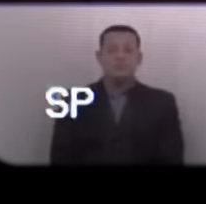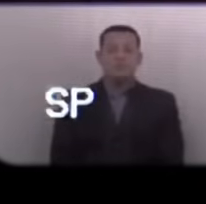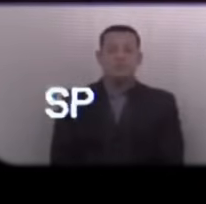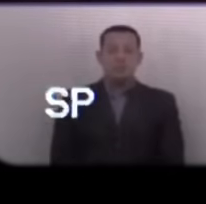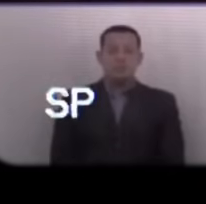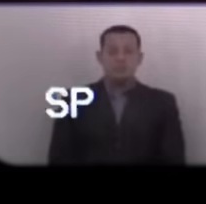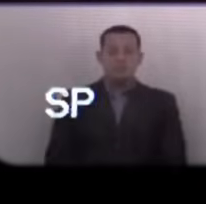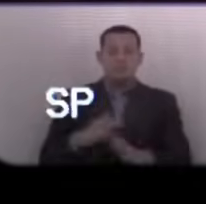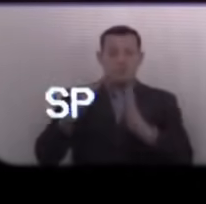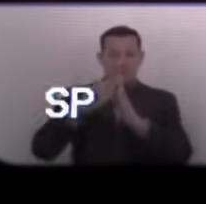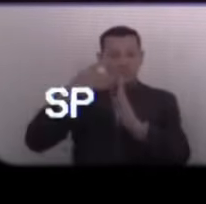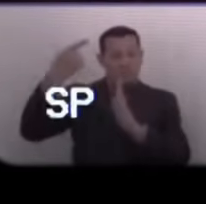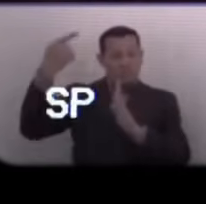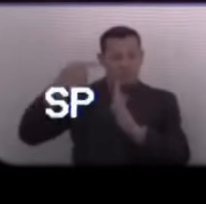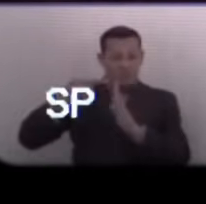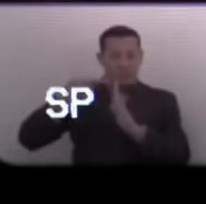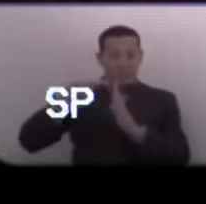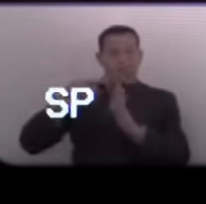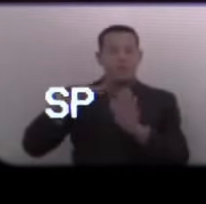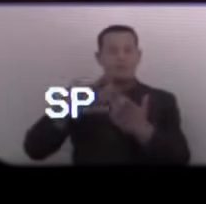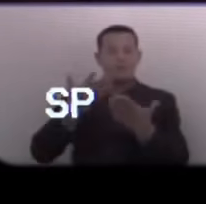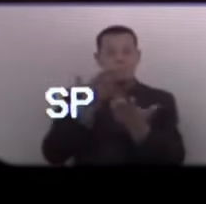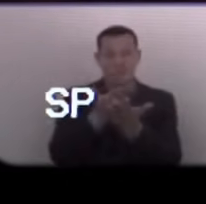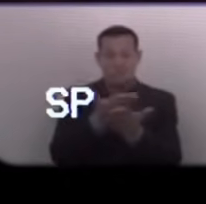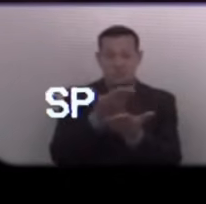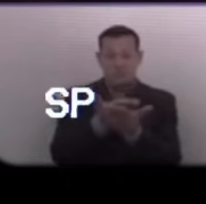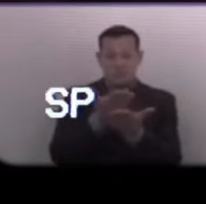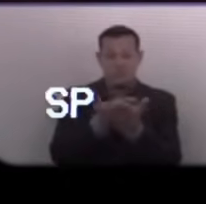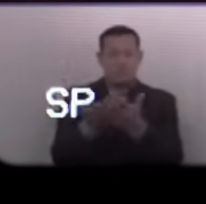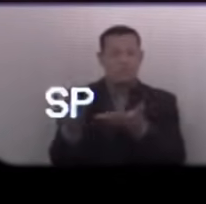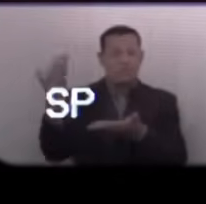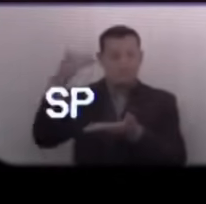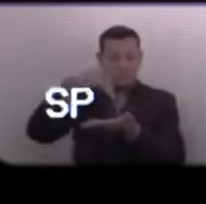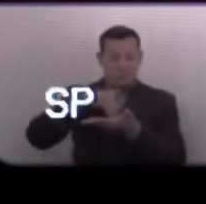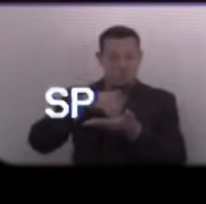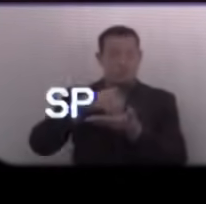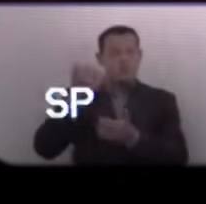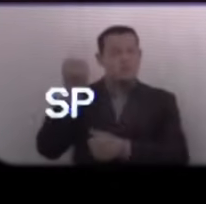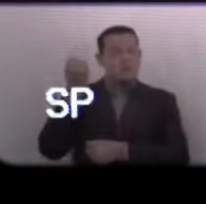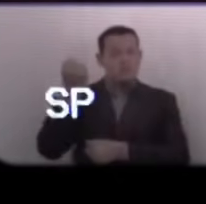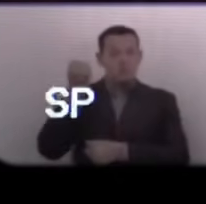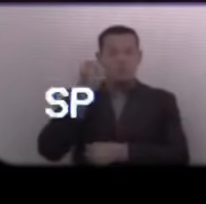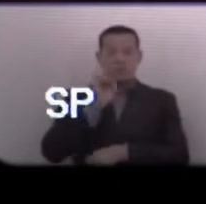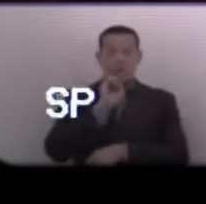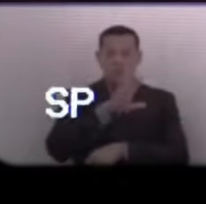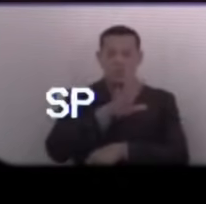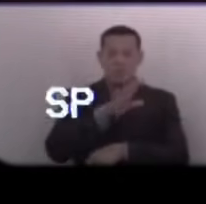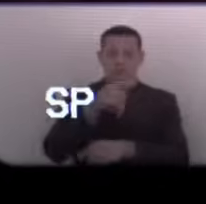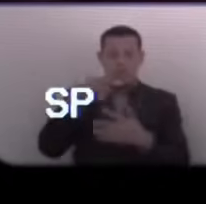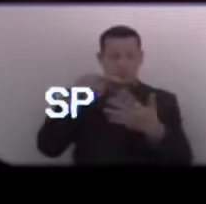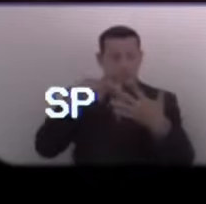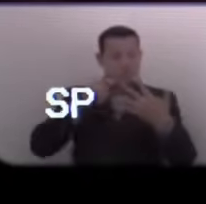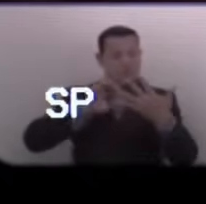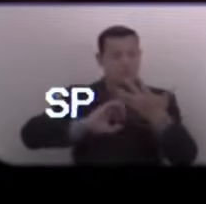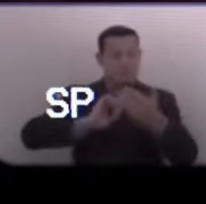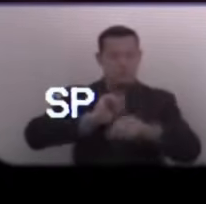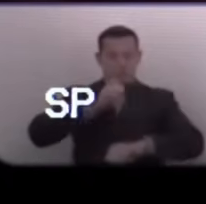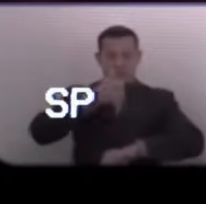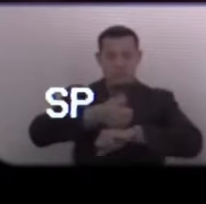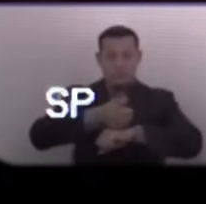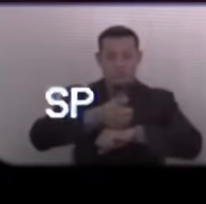Sobre el régimen de excepción y la propuesta de renovarlo, es importante mencionar que la Constitución